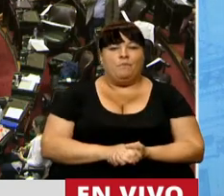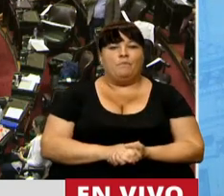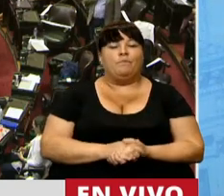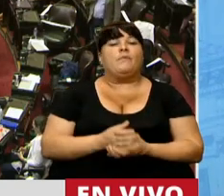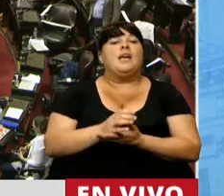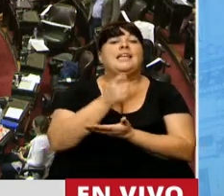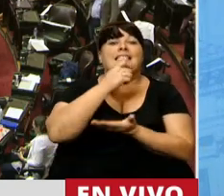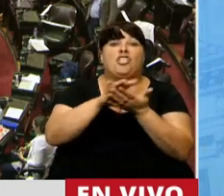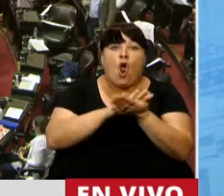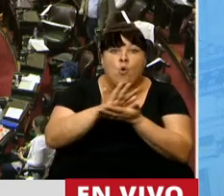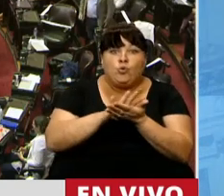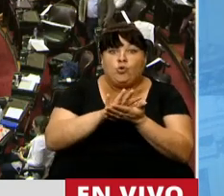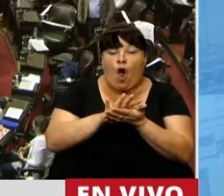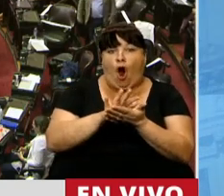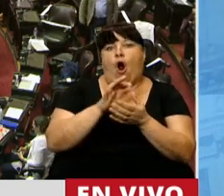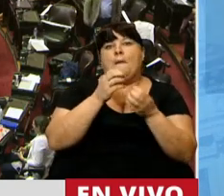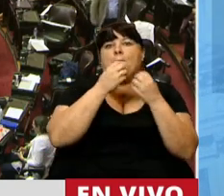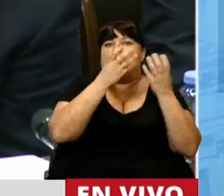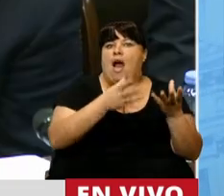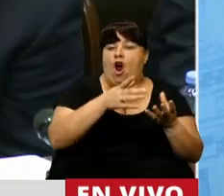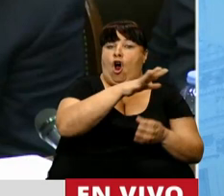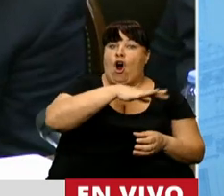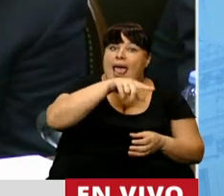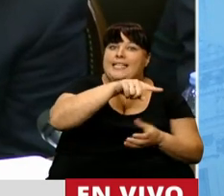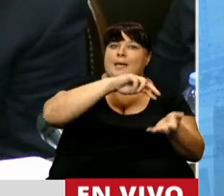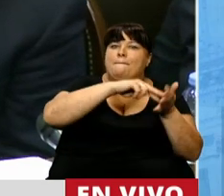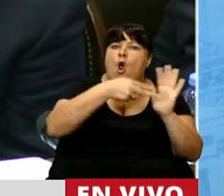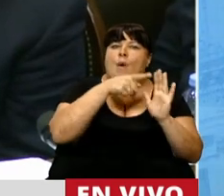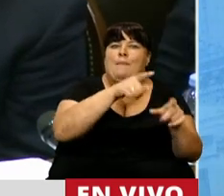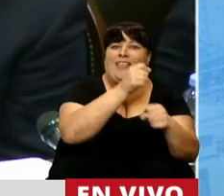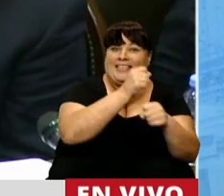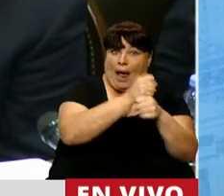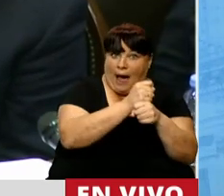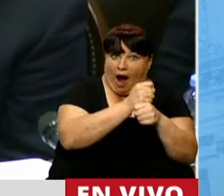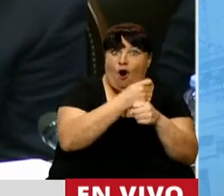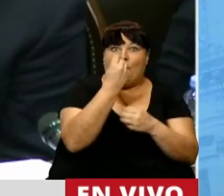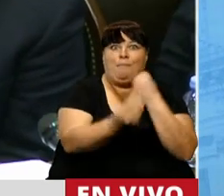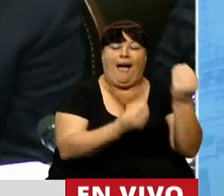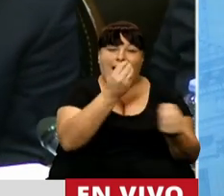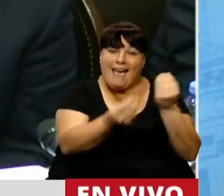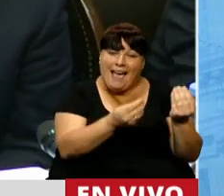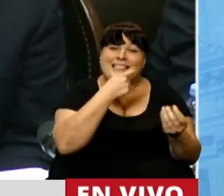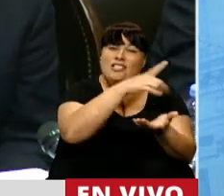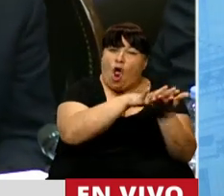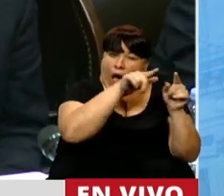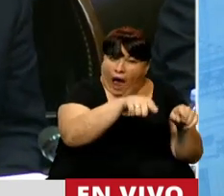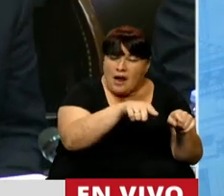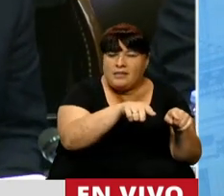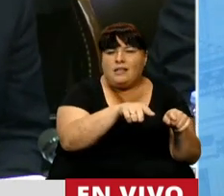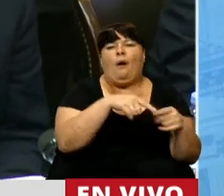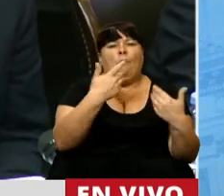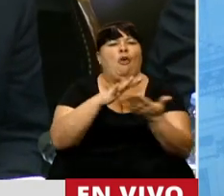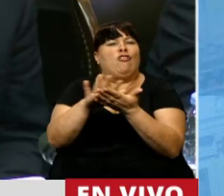Y solucionando o respondiendo a ese problema estructural que es la creación de trabajo,